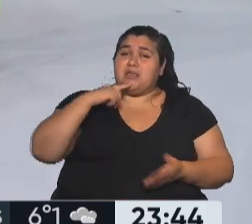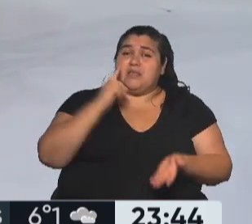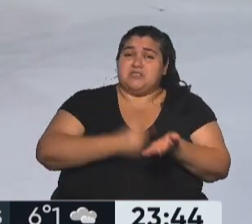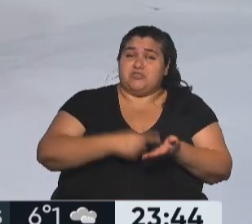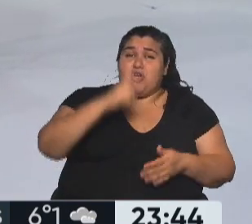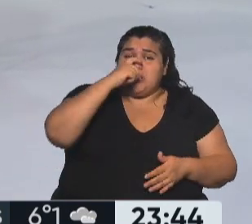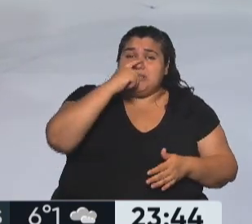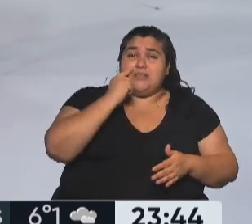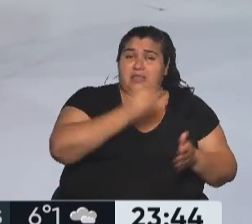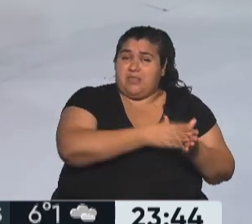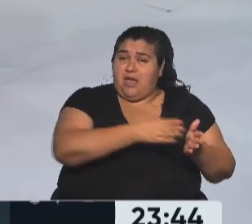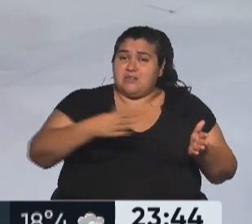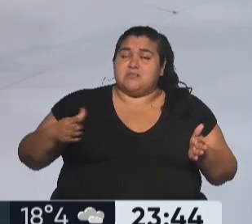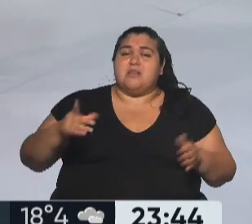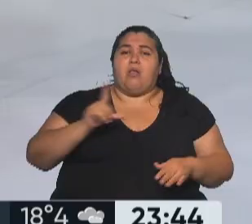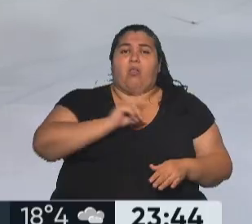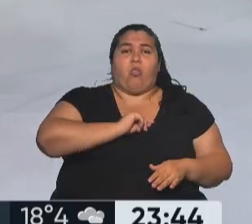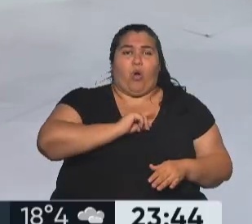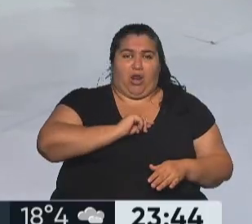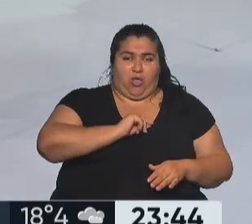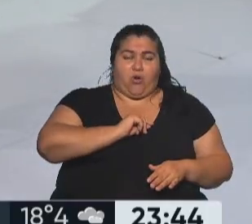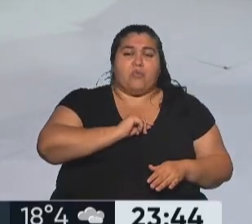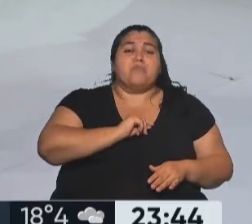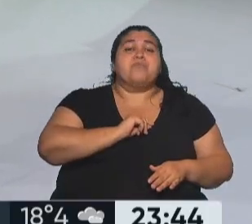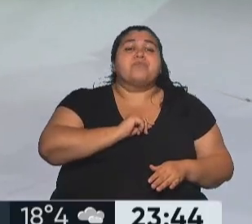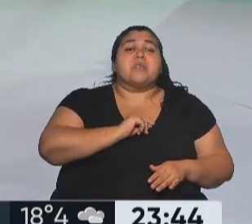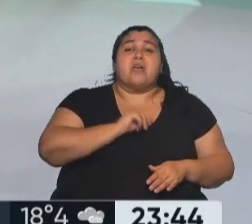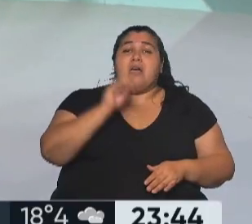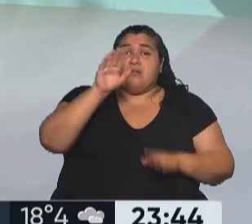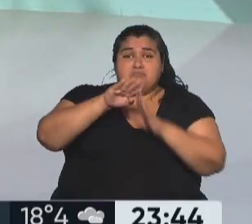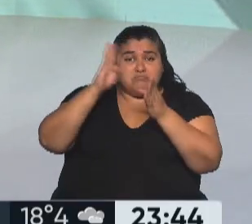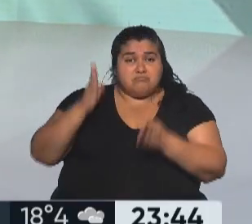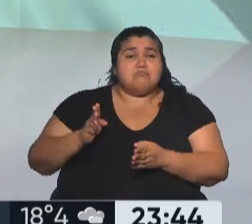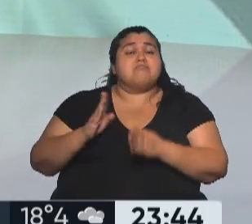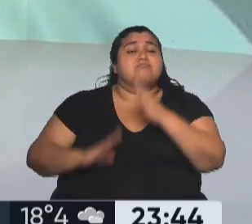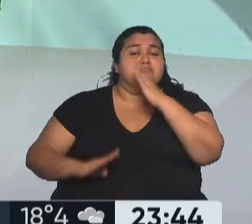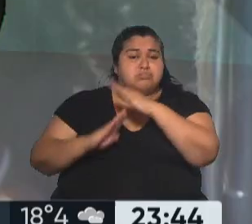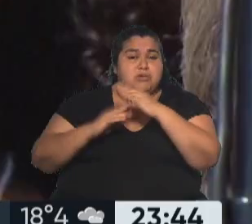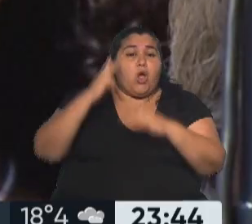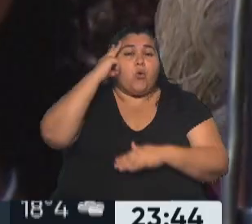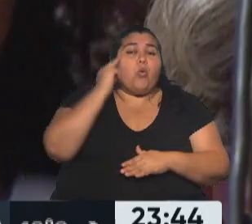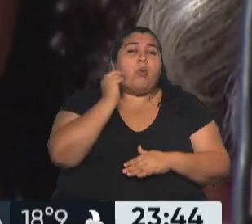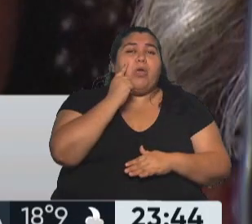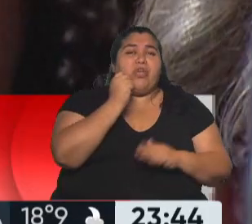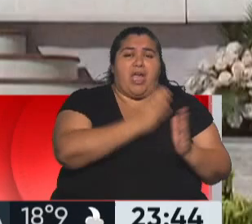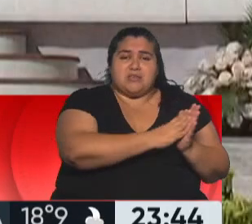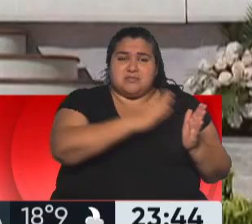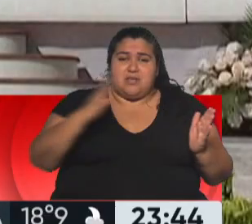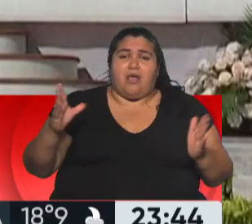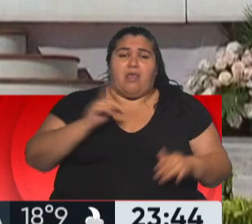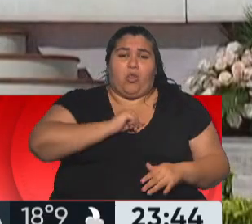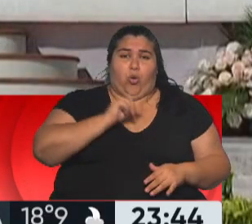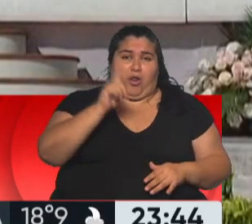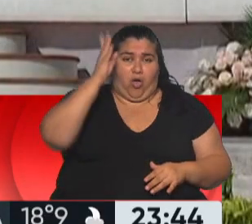7 días de duelo por el fallecimiento del Papa Francisco, mientras el Vaticano había decretado ya también 9 jornadas de duelo en